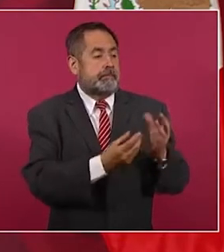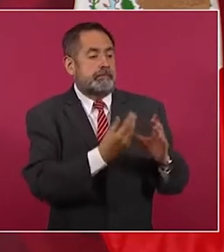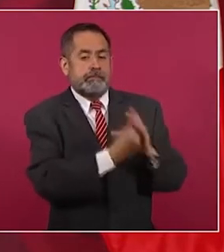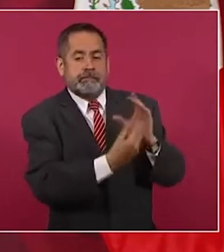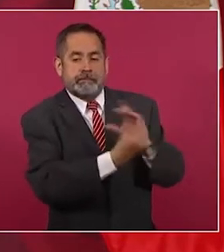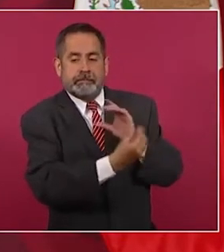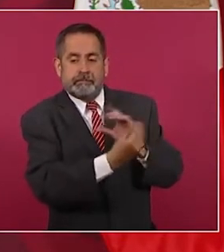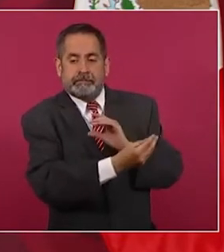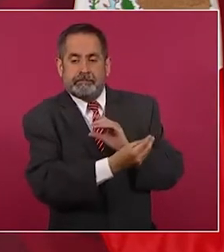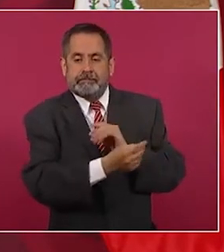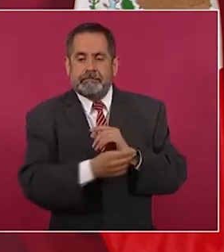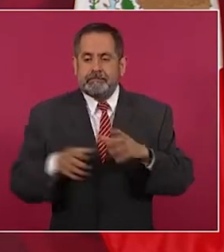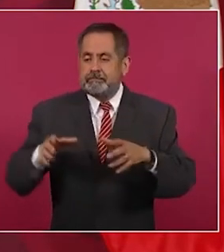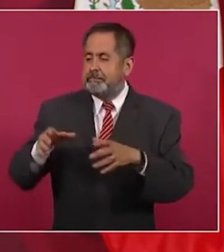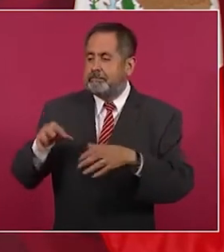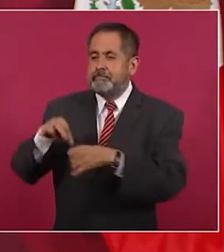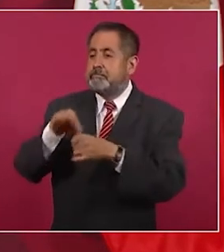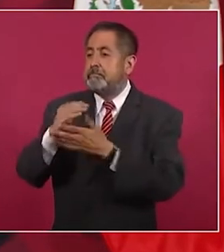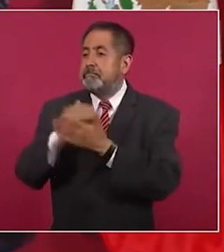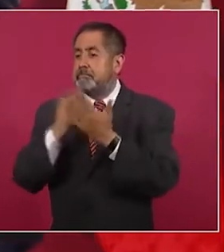No.